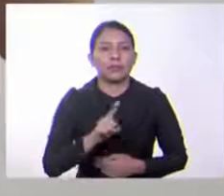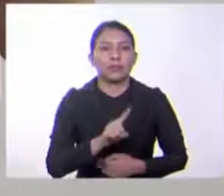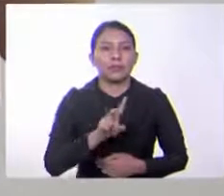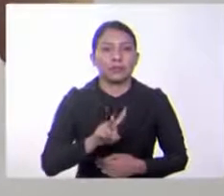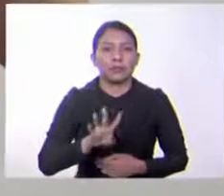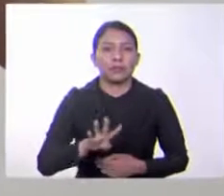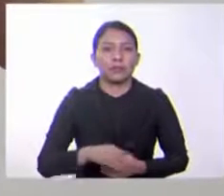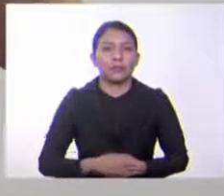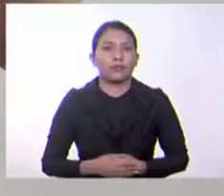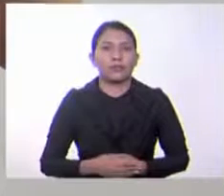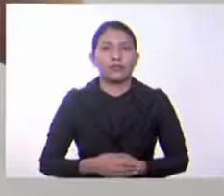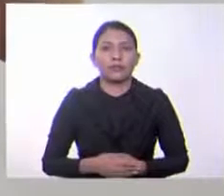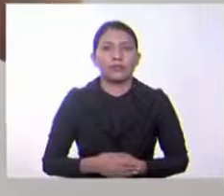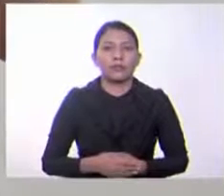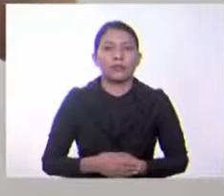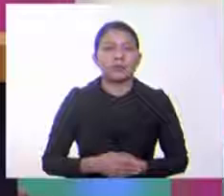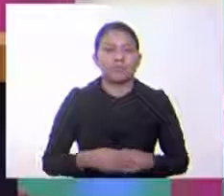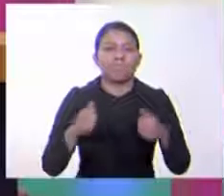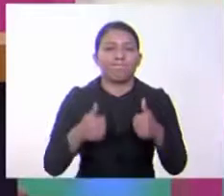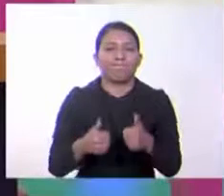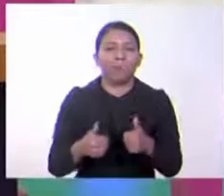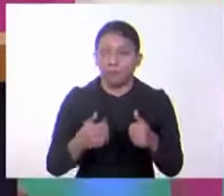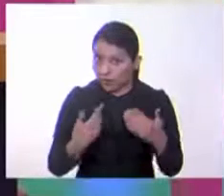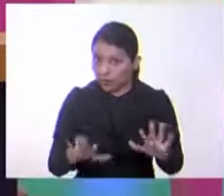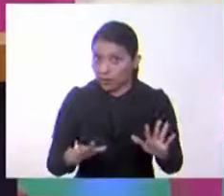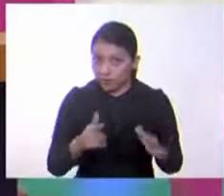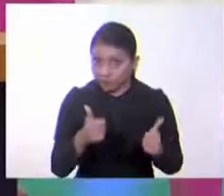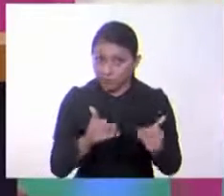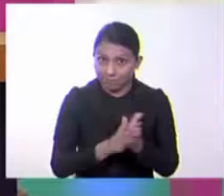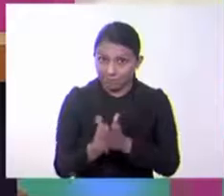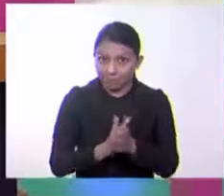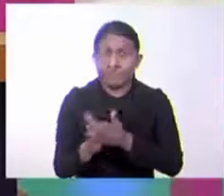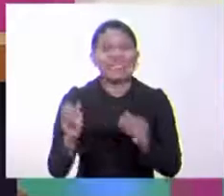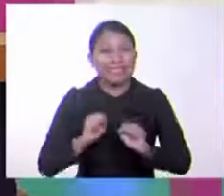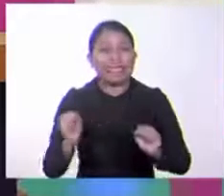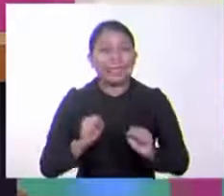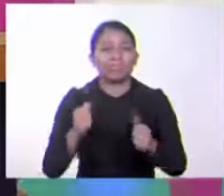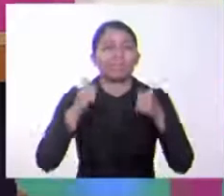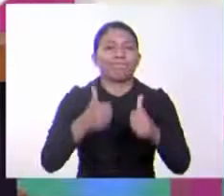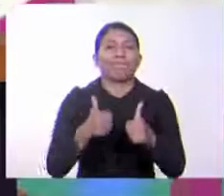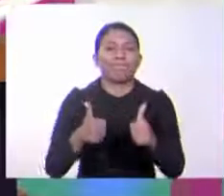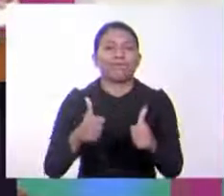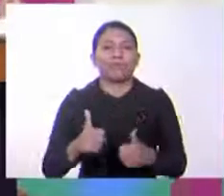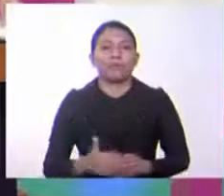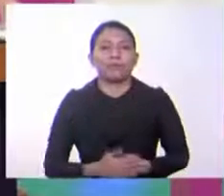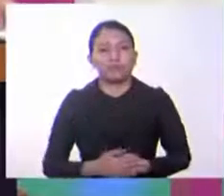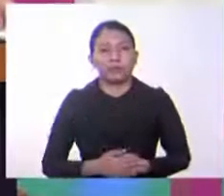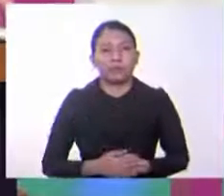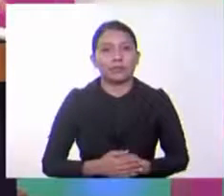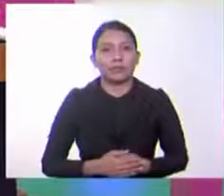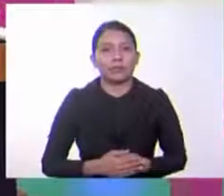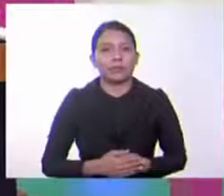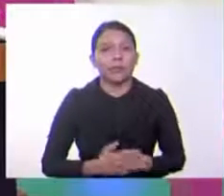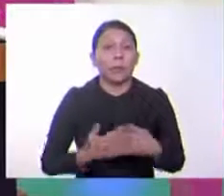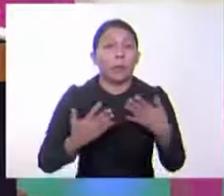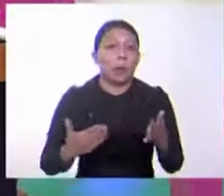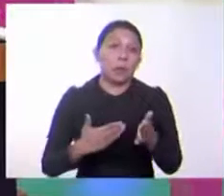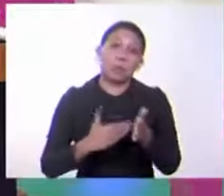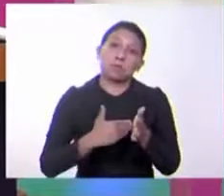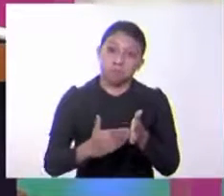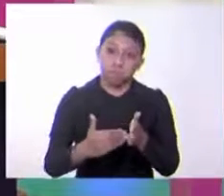124. Bien. ¿Están listos? Sí. Perfecto. Vamos